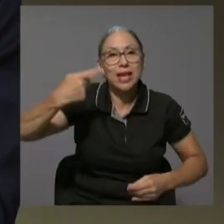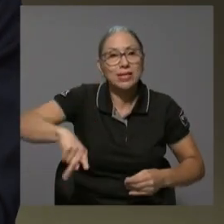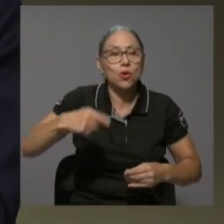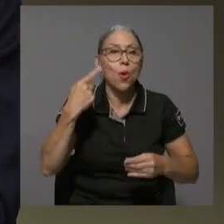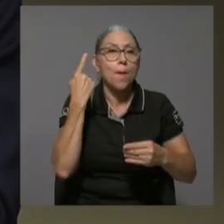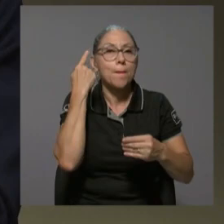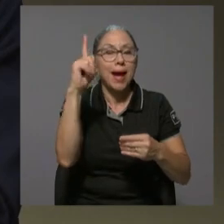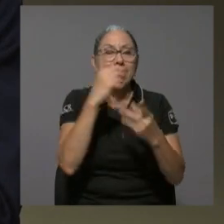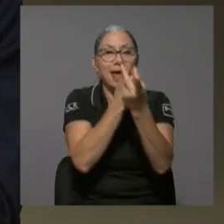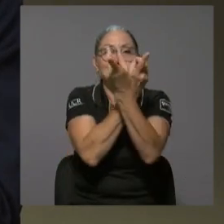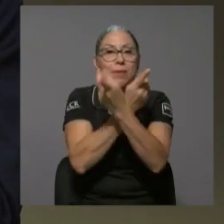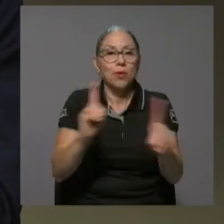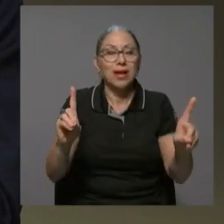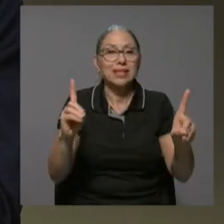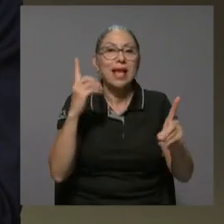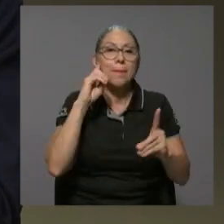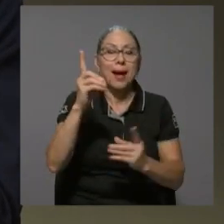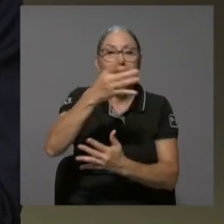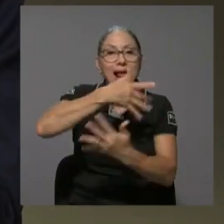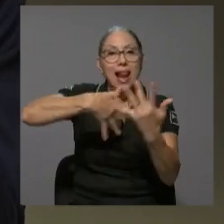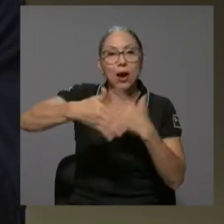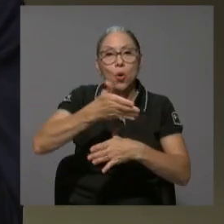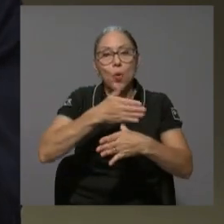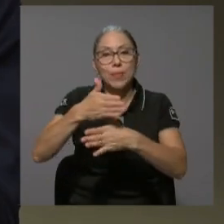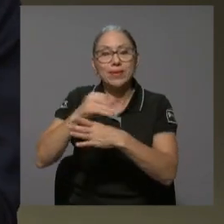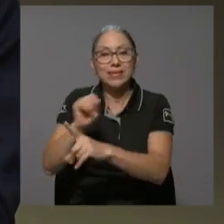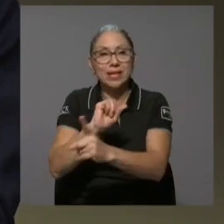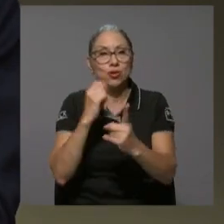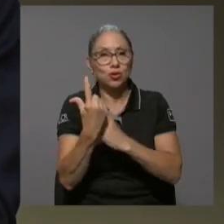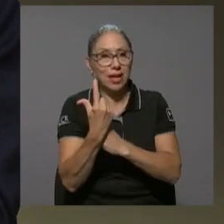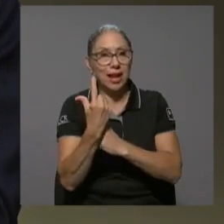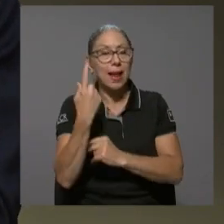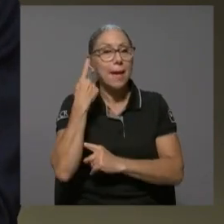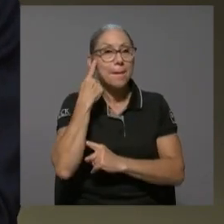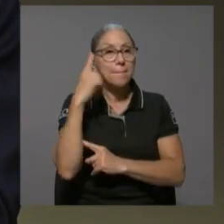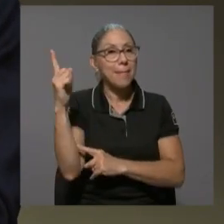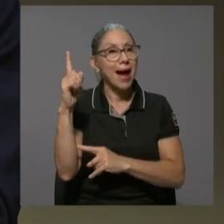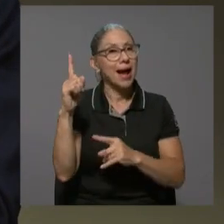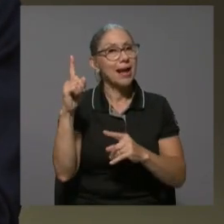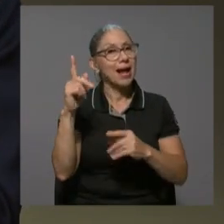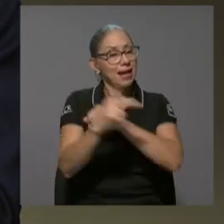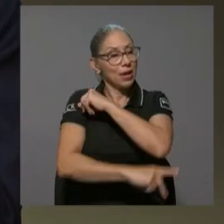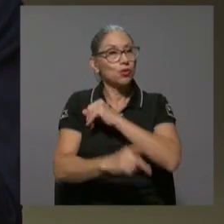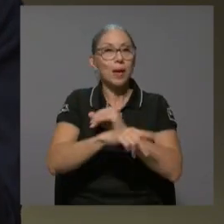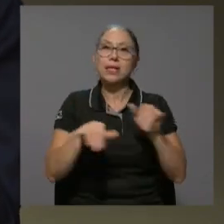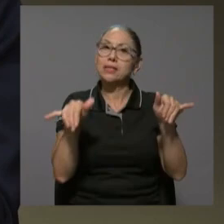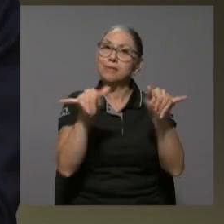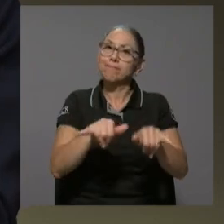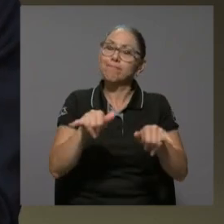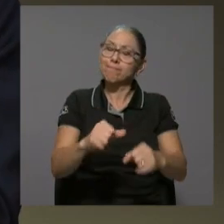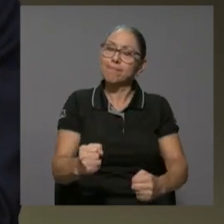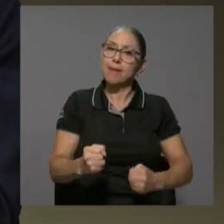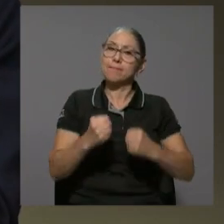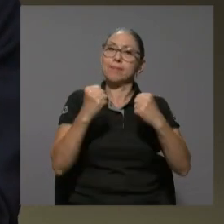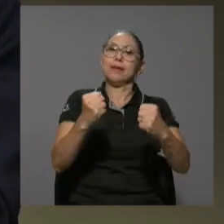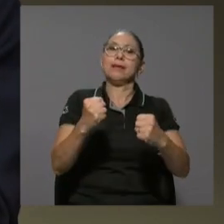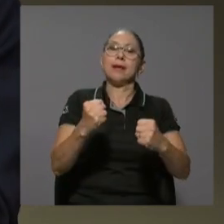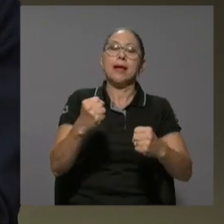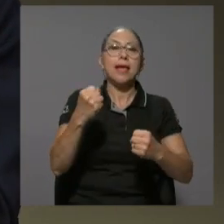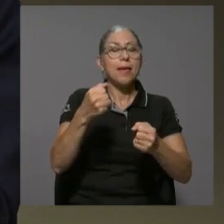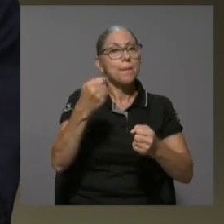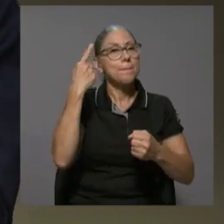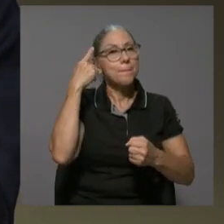social, para la, digamos, la estabilidad de los países, para la confianza